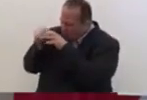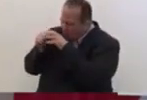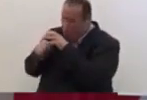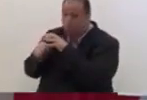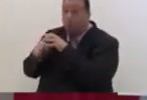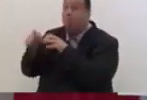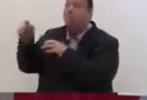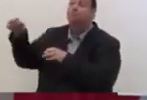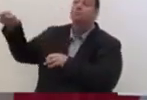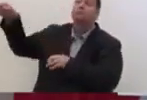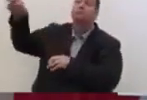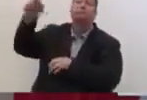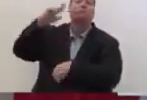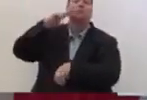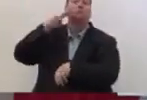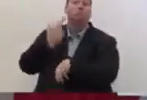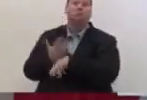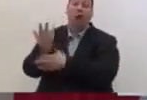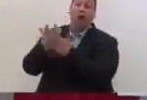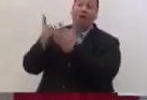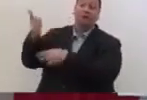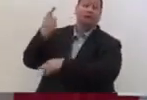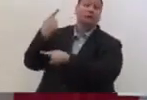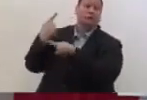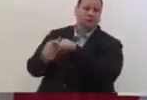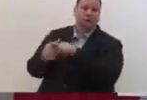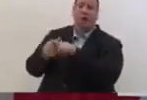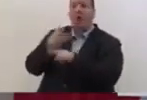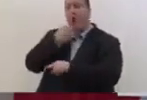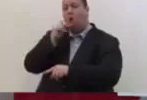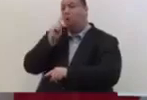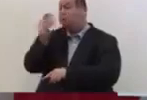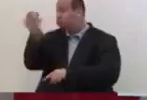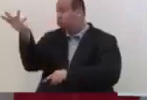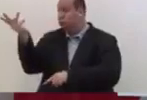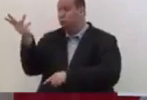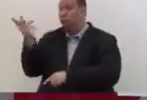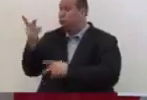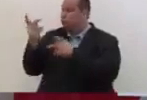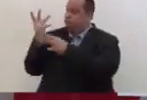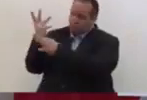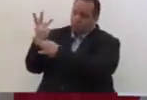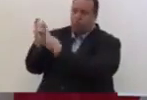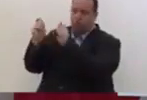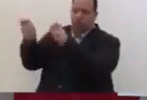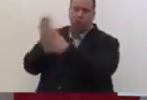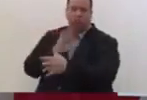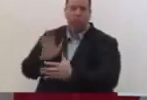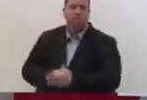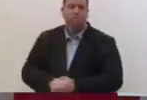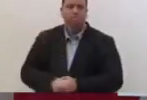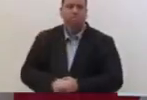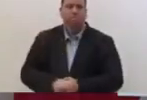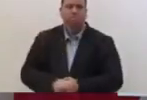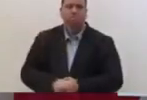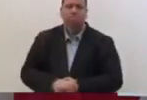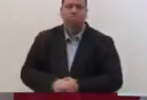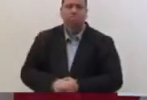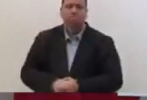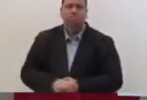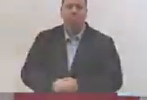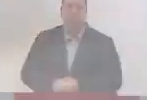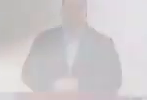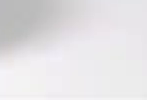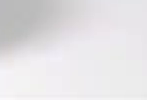fincarle la responsabilidad a las que sean acreedoras él o las personas que hubieran participado en este tipo de conducta. Sí. Muchas gracias. Nada.